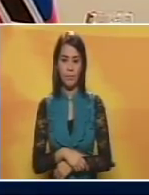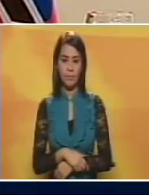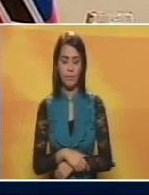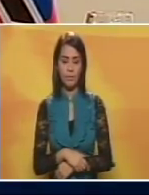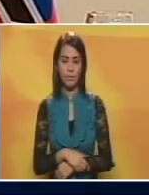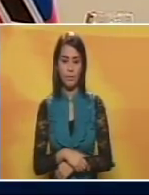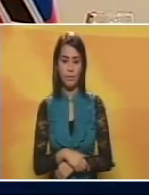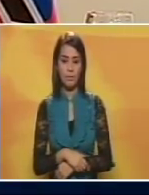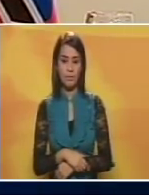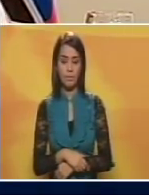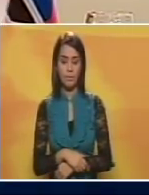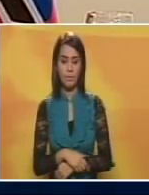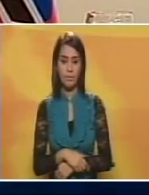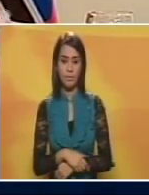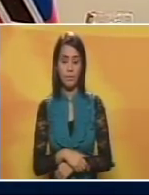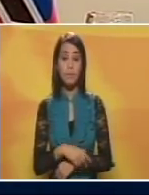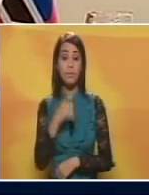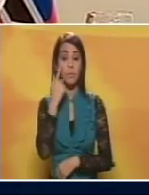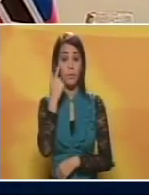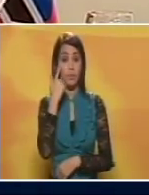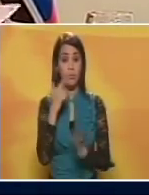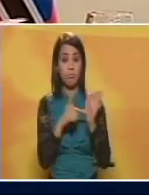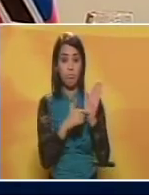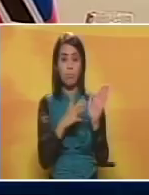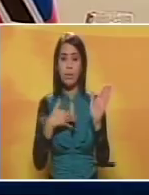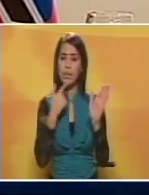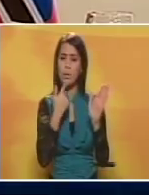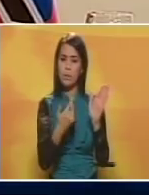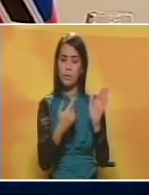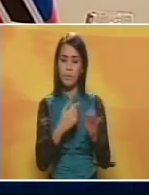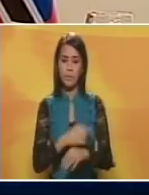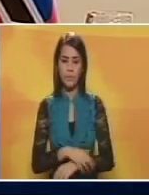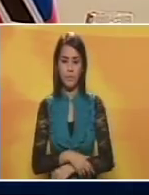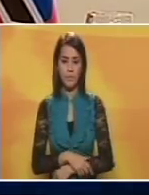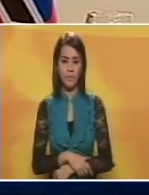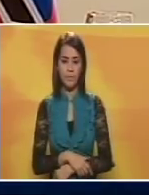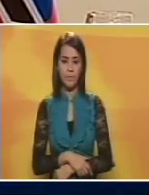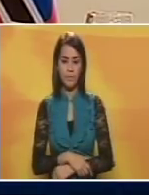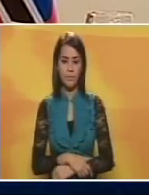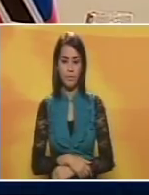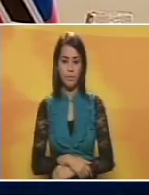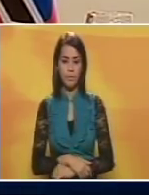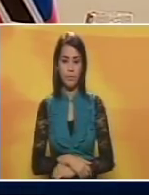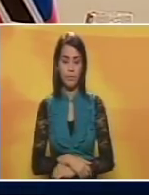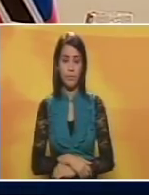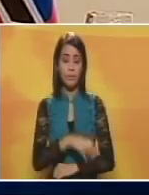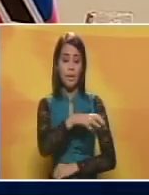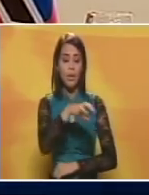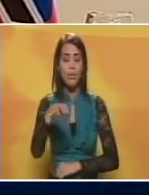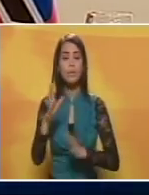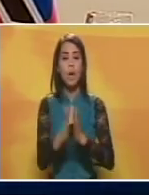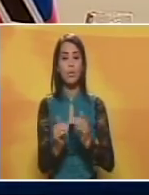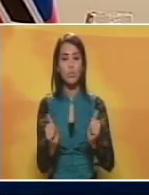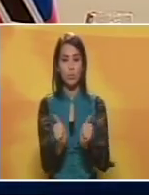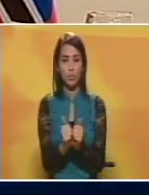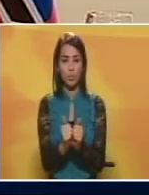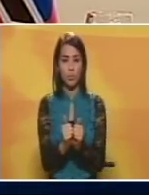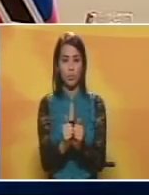Fíjense aquí que les quiero mencionar. En los estados